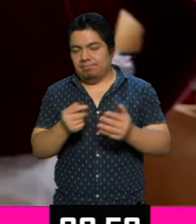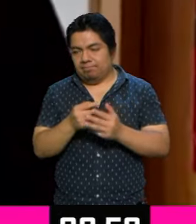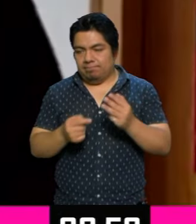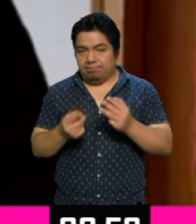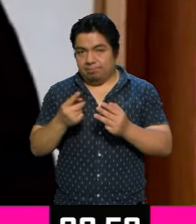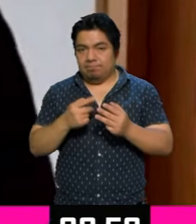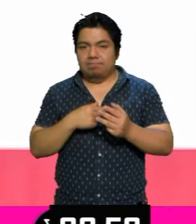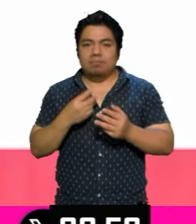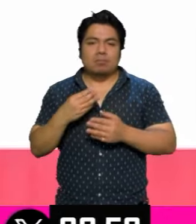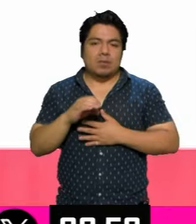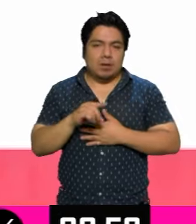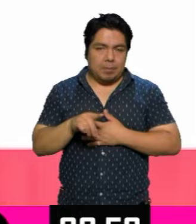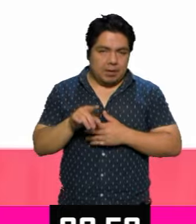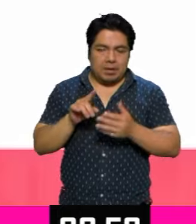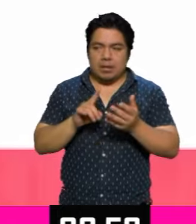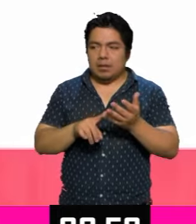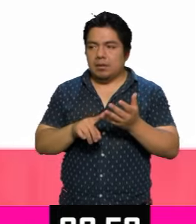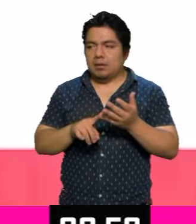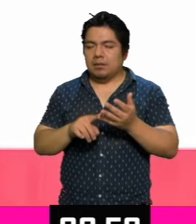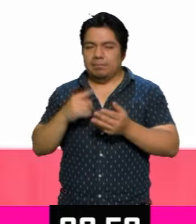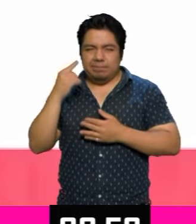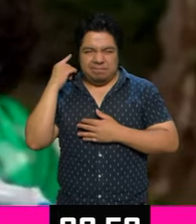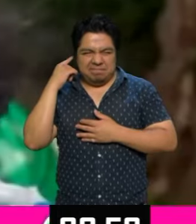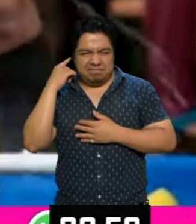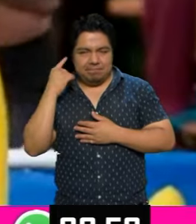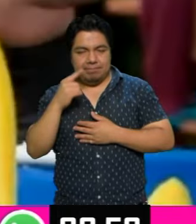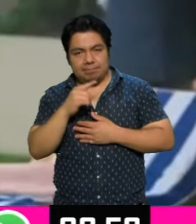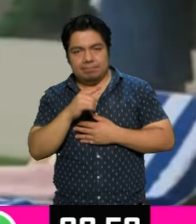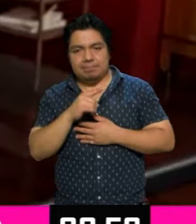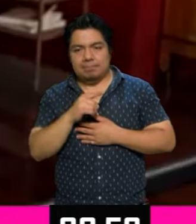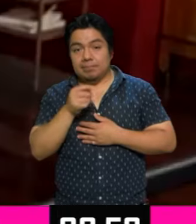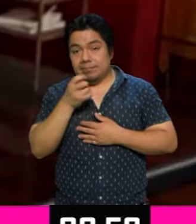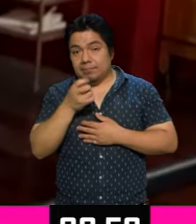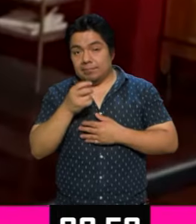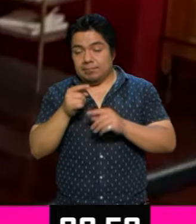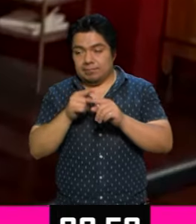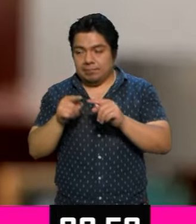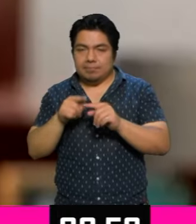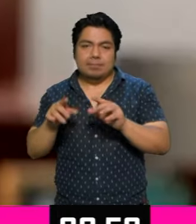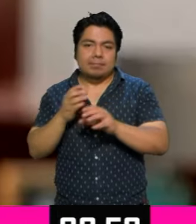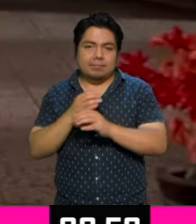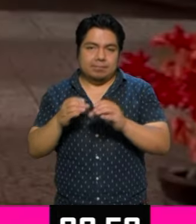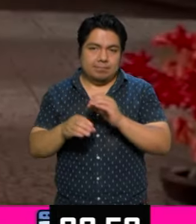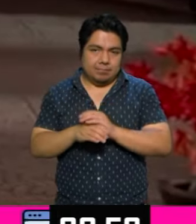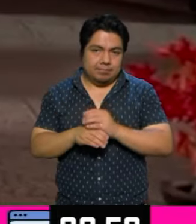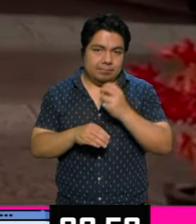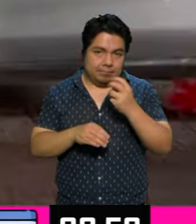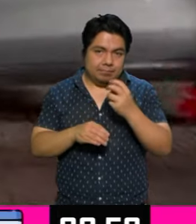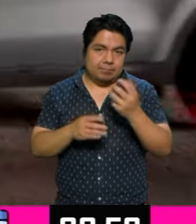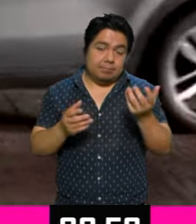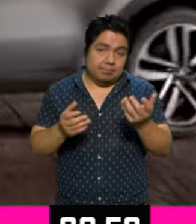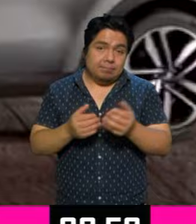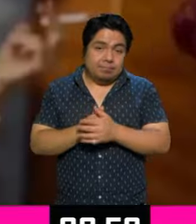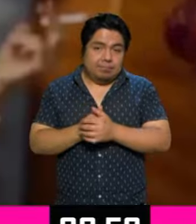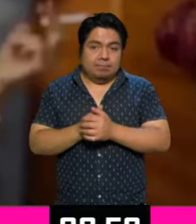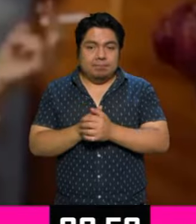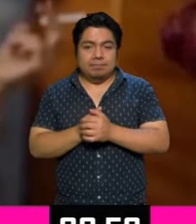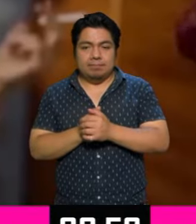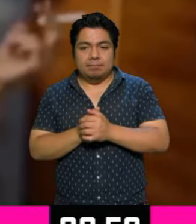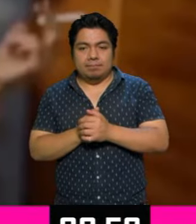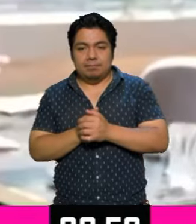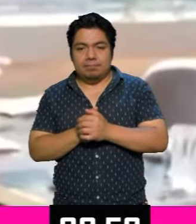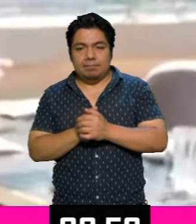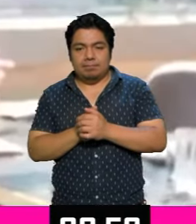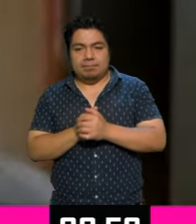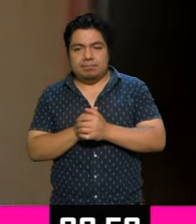que es Michael Ronda, José Eduardo Derbez y este chico, no se queden con las novias que trajeron. Pues no están de acuerdo, ¿no?